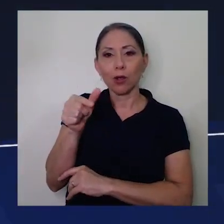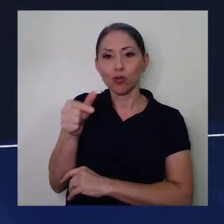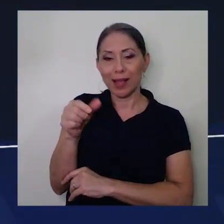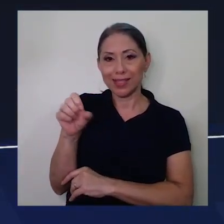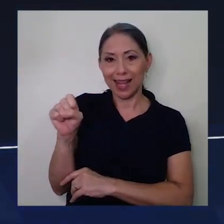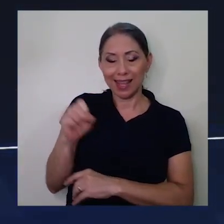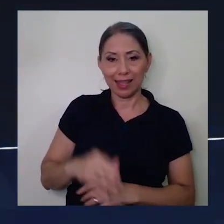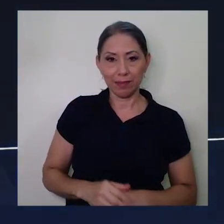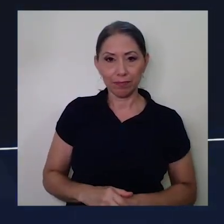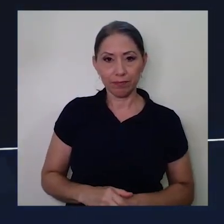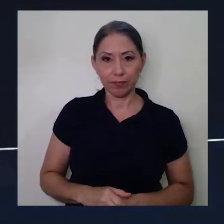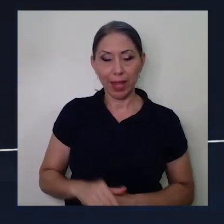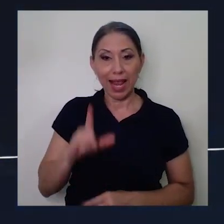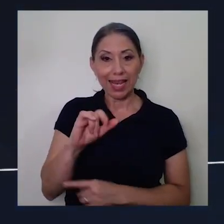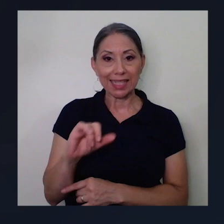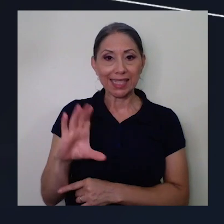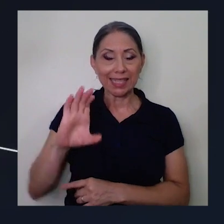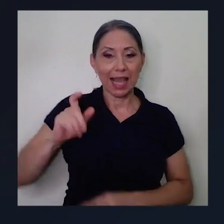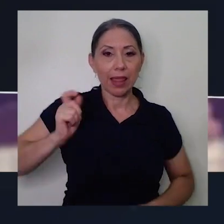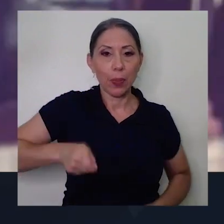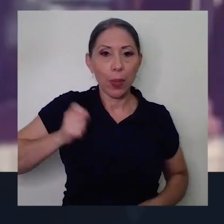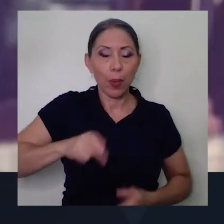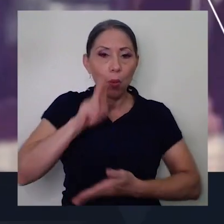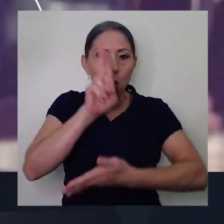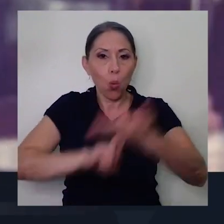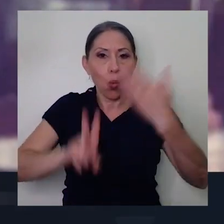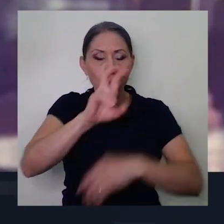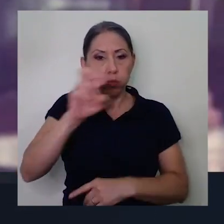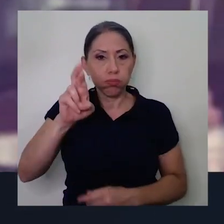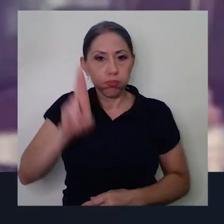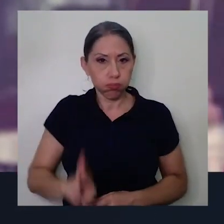Hoy en Mujeres de Ley, Dora Guzmán Zanetti.